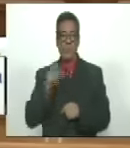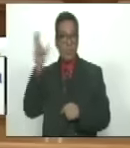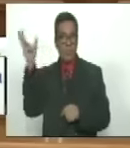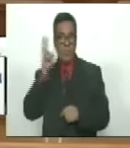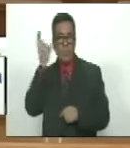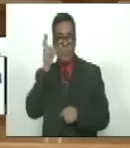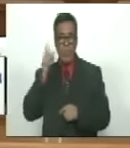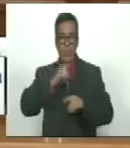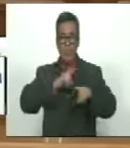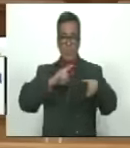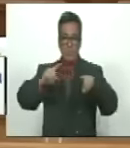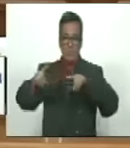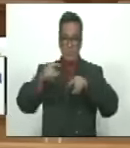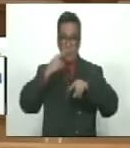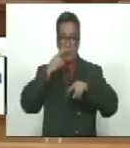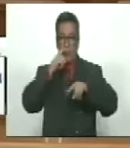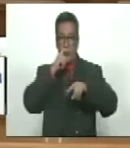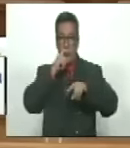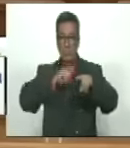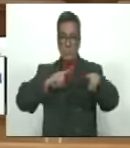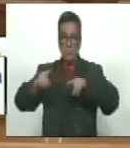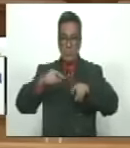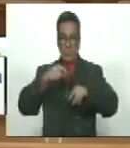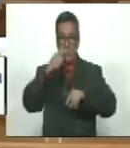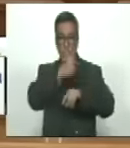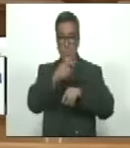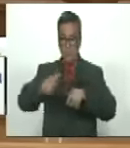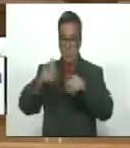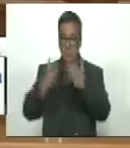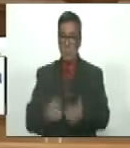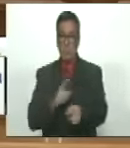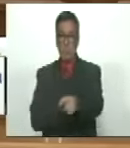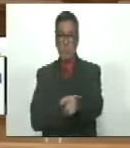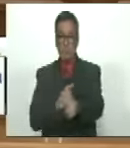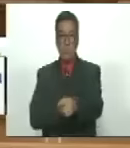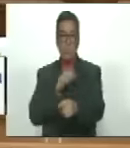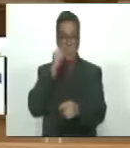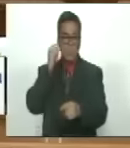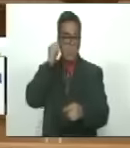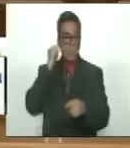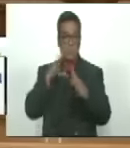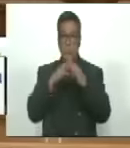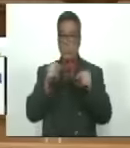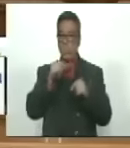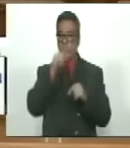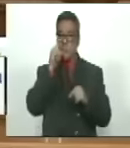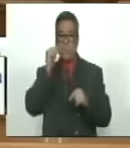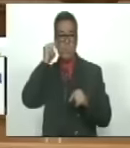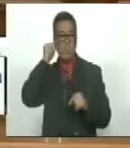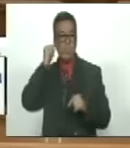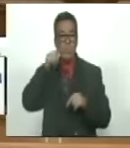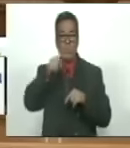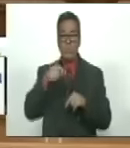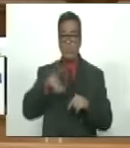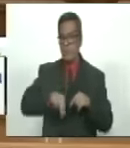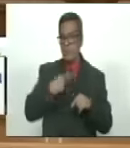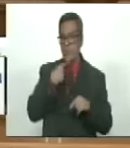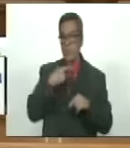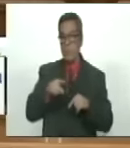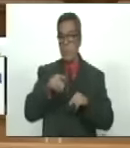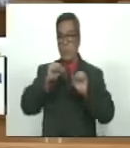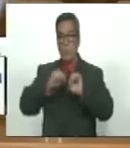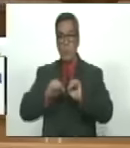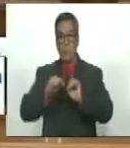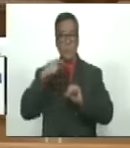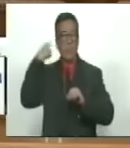escuchando el mandato del pueblo, y este mandato, hermanos, hermanas, es un mandato para todas y para todos. Aquí nadie puede